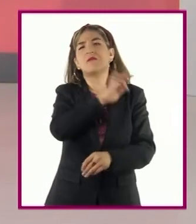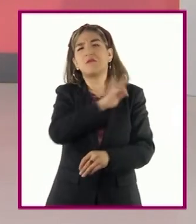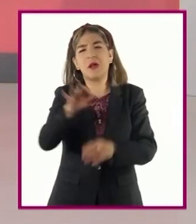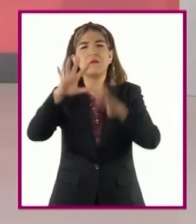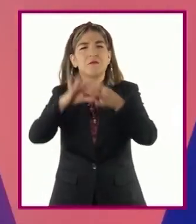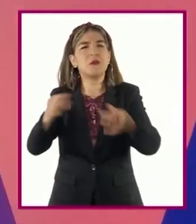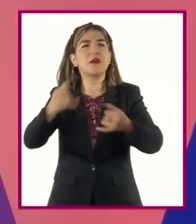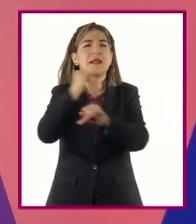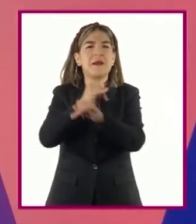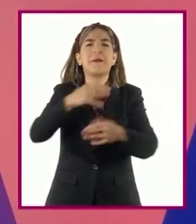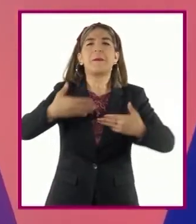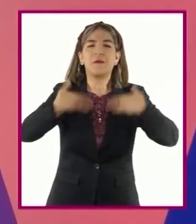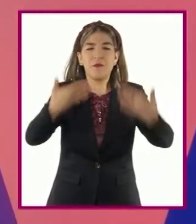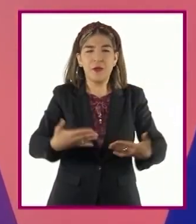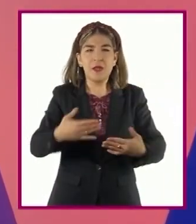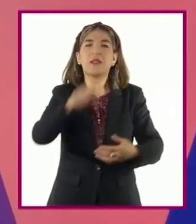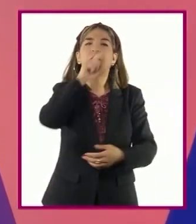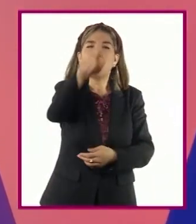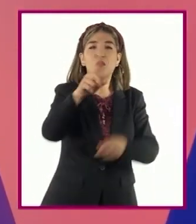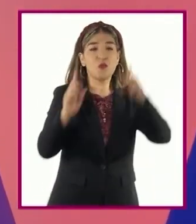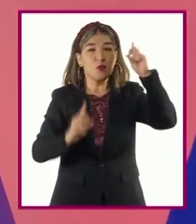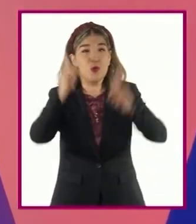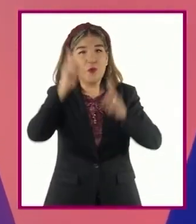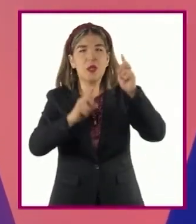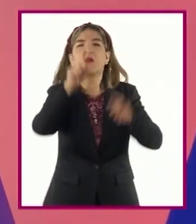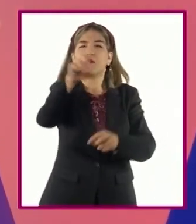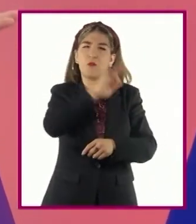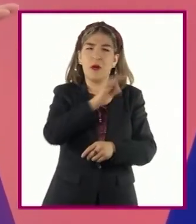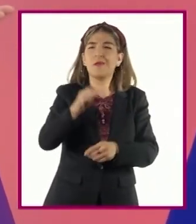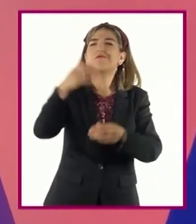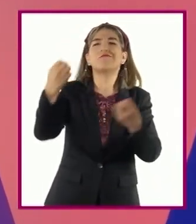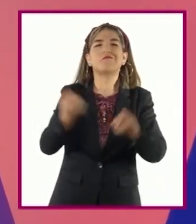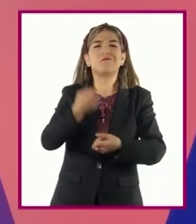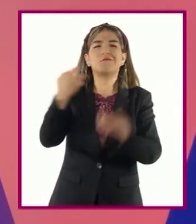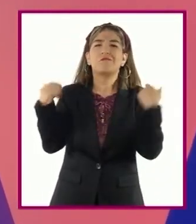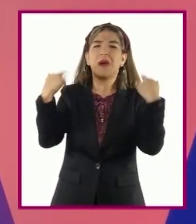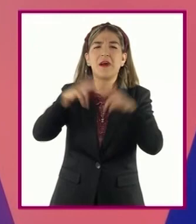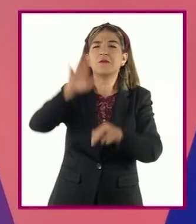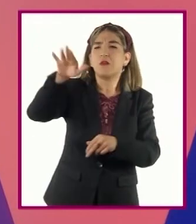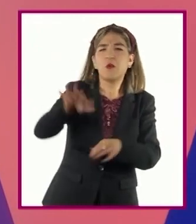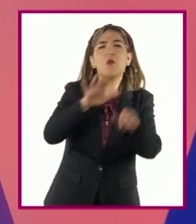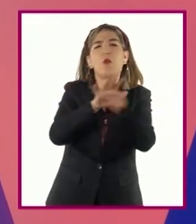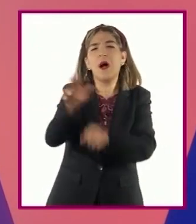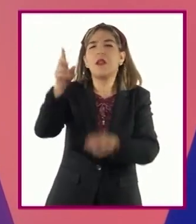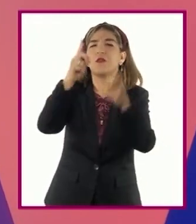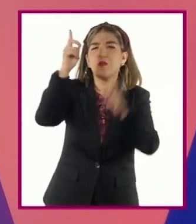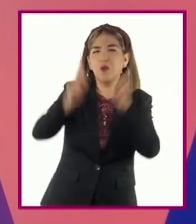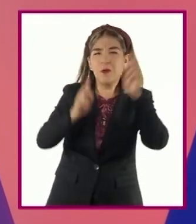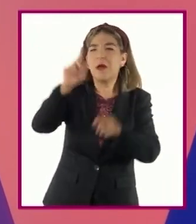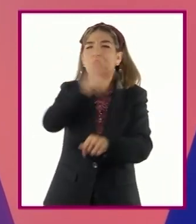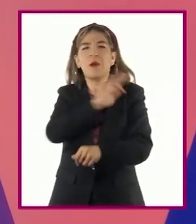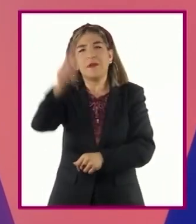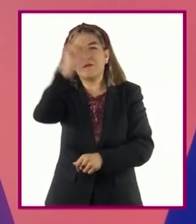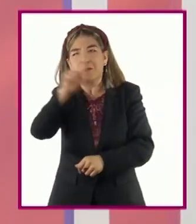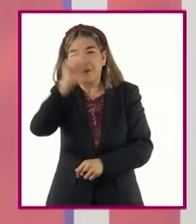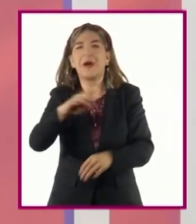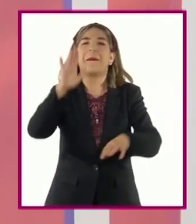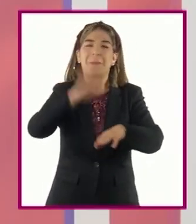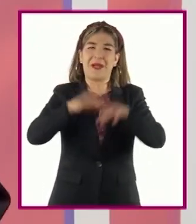se les recomienda externar sus dudas a sus profesores para que puedan apoyarlos y logren